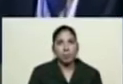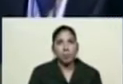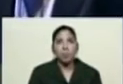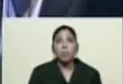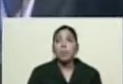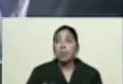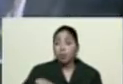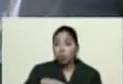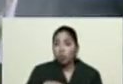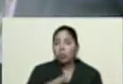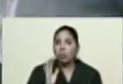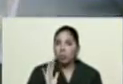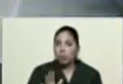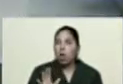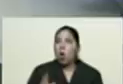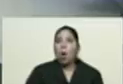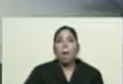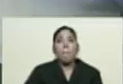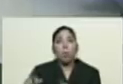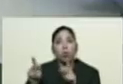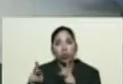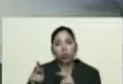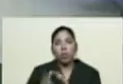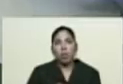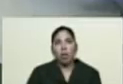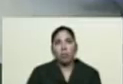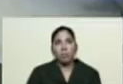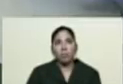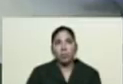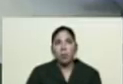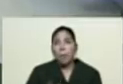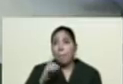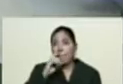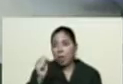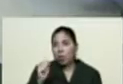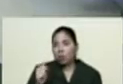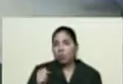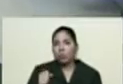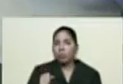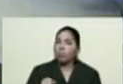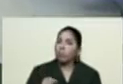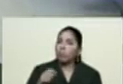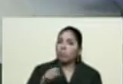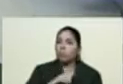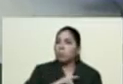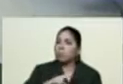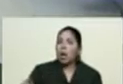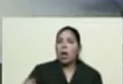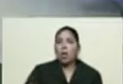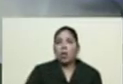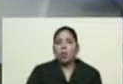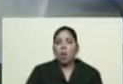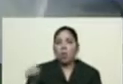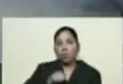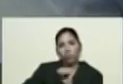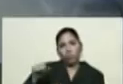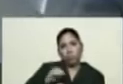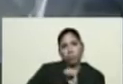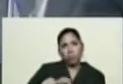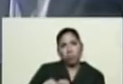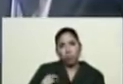Nosotros tuvimos la oportunidad, el presidente Maduro nos mandó una ofensiva, porque creen ustedes que el